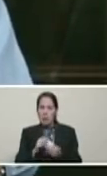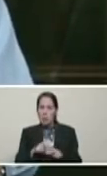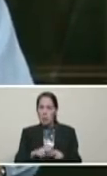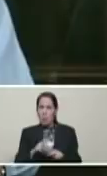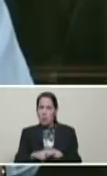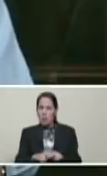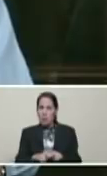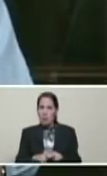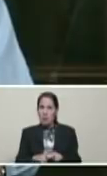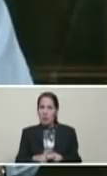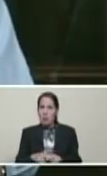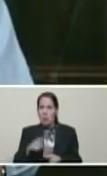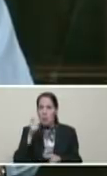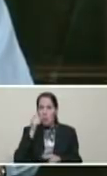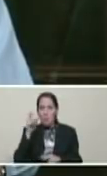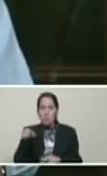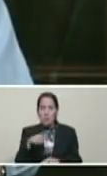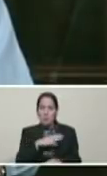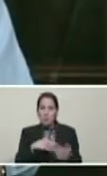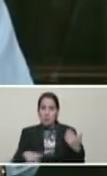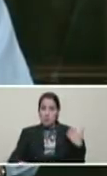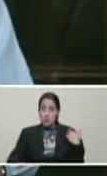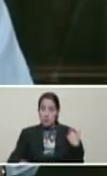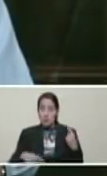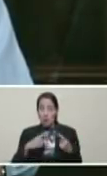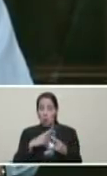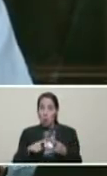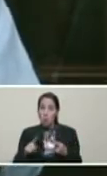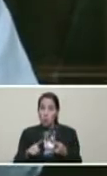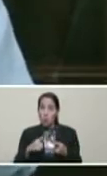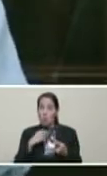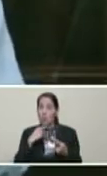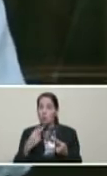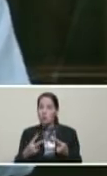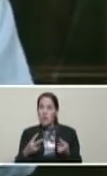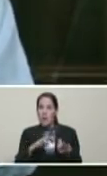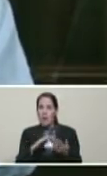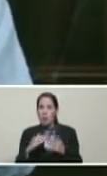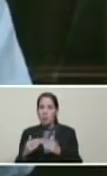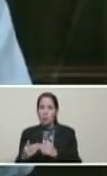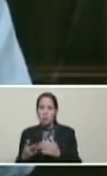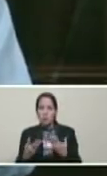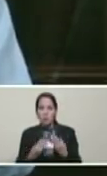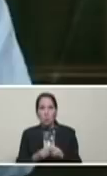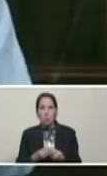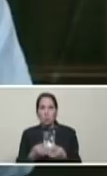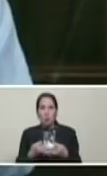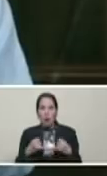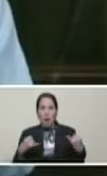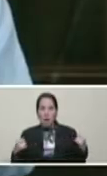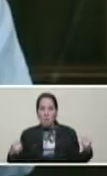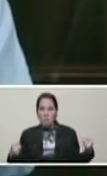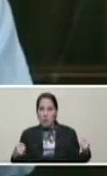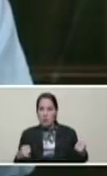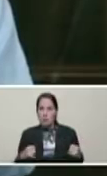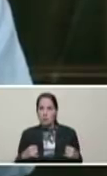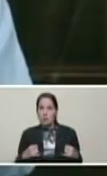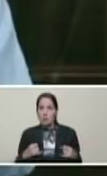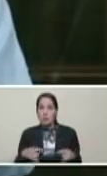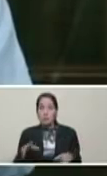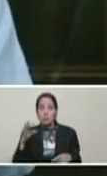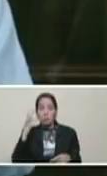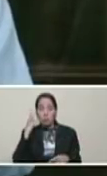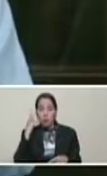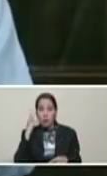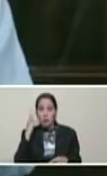luis guill arte y una vocera de la comuna el alambre que es la compañera hortensia